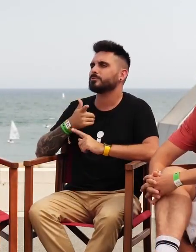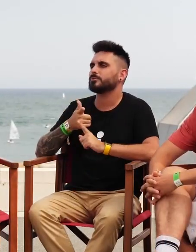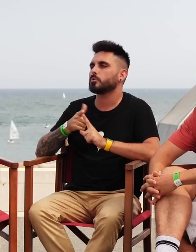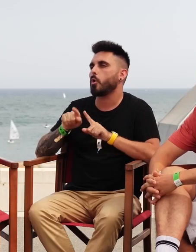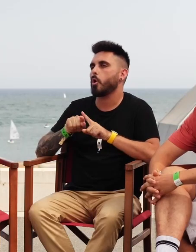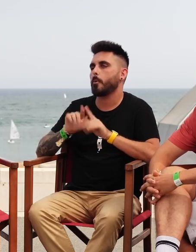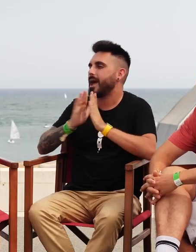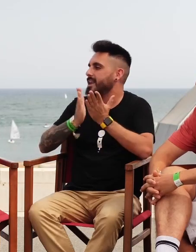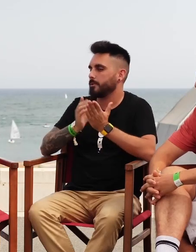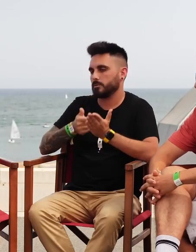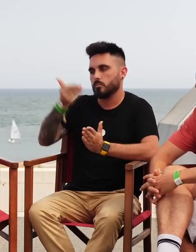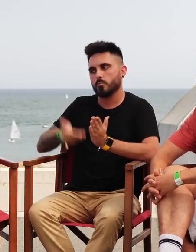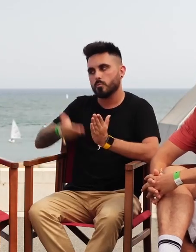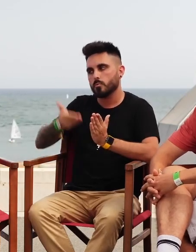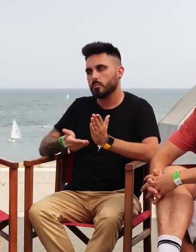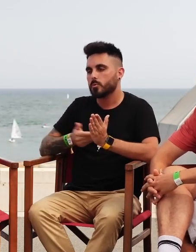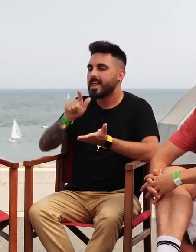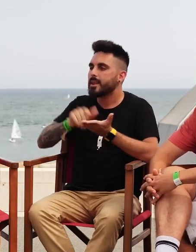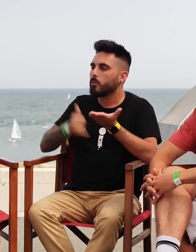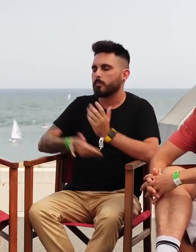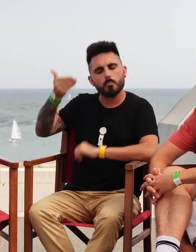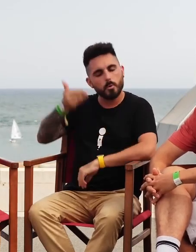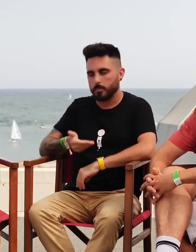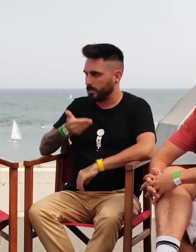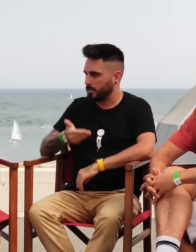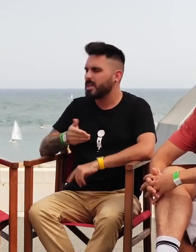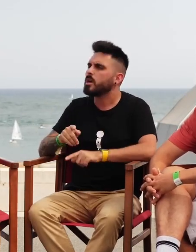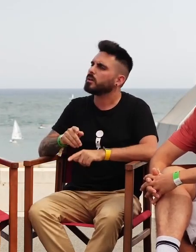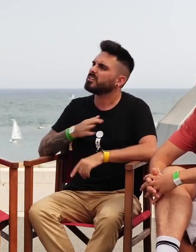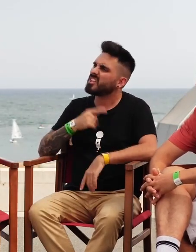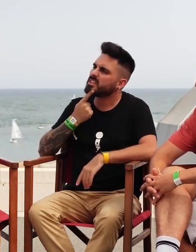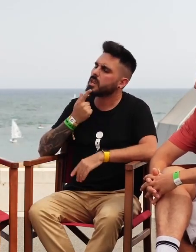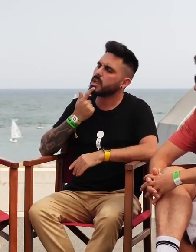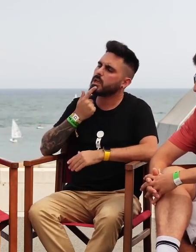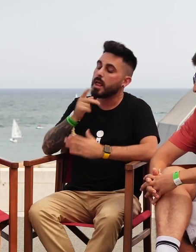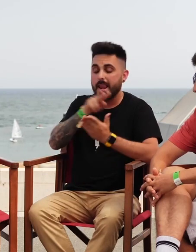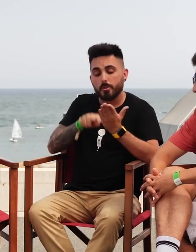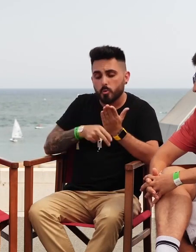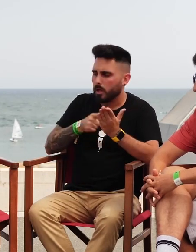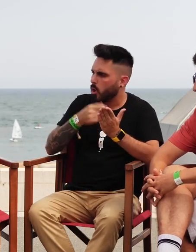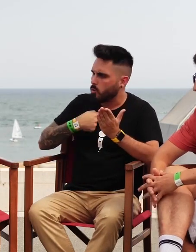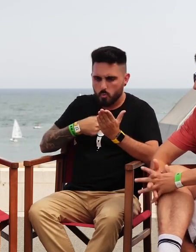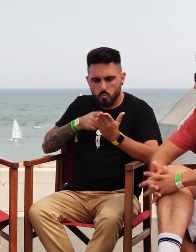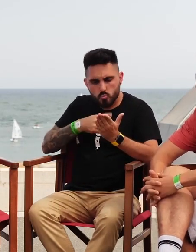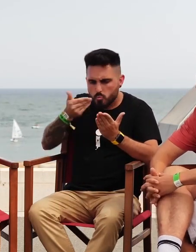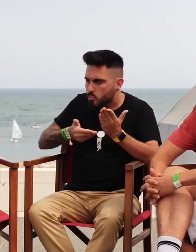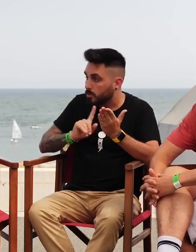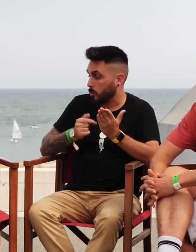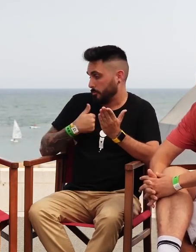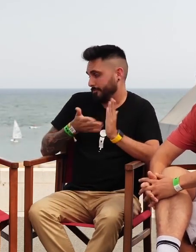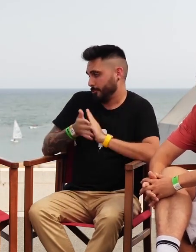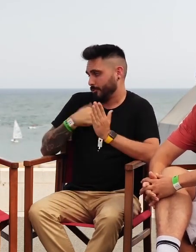libros, ha sido muy importante el lenguaje. No para mí tanto ha sido importante la lectura, porque no soy muy lector, tengo que decirlo,